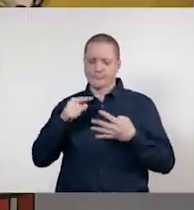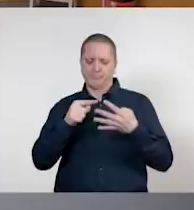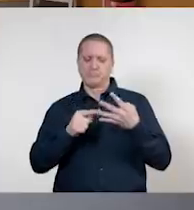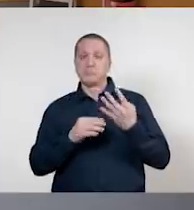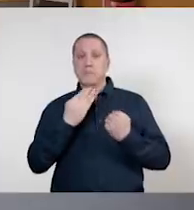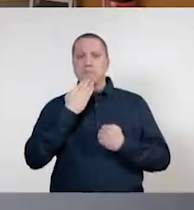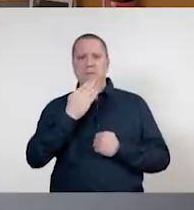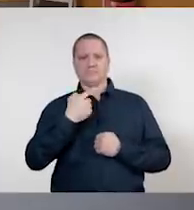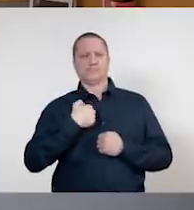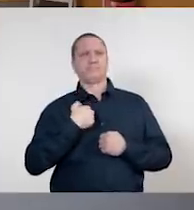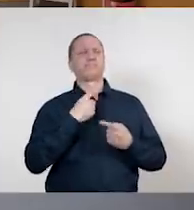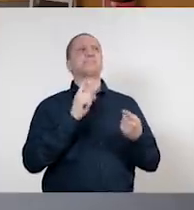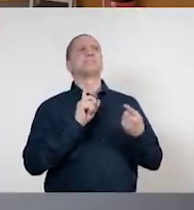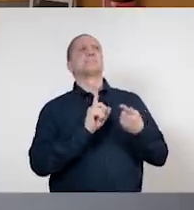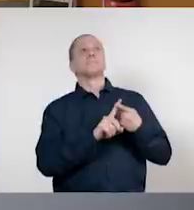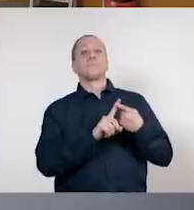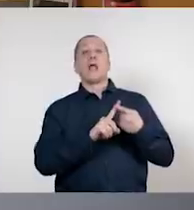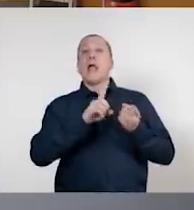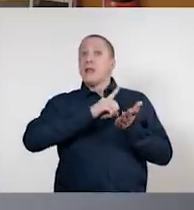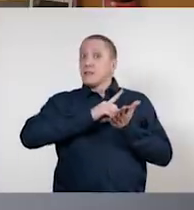bien. A ver, yo empiezo.